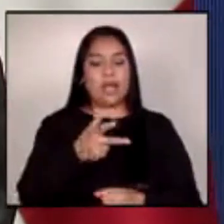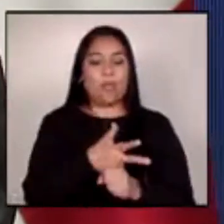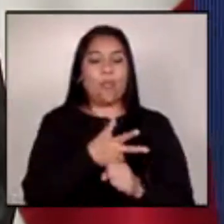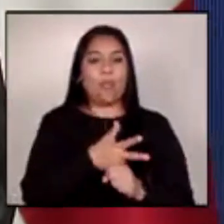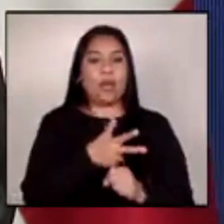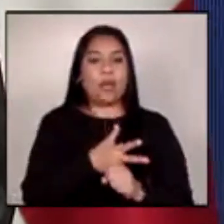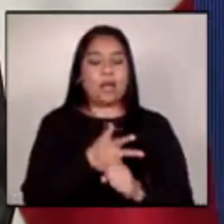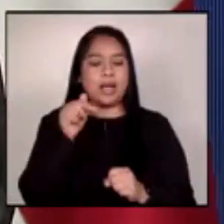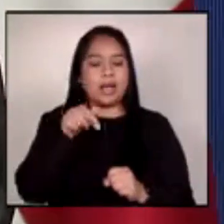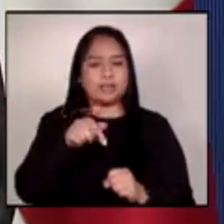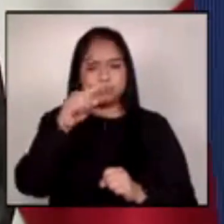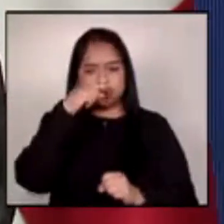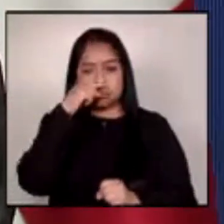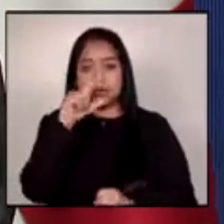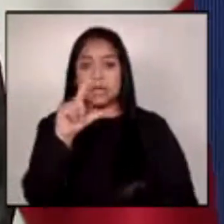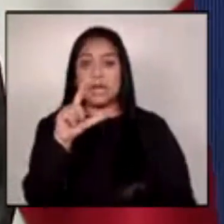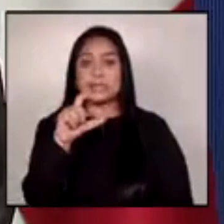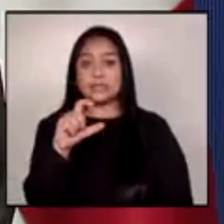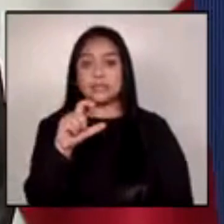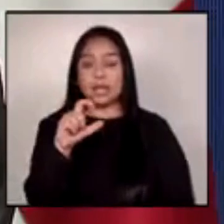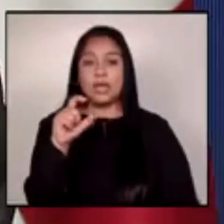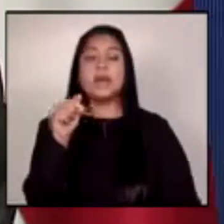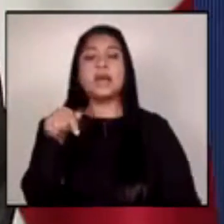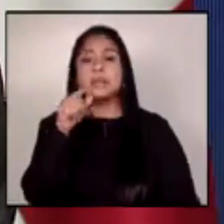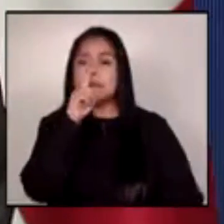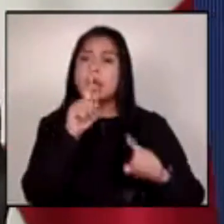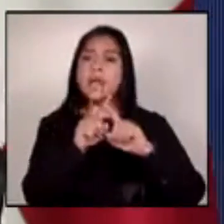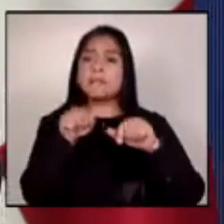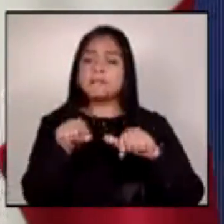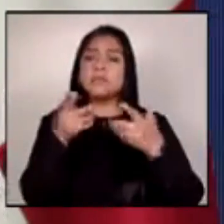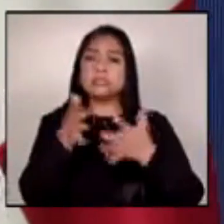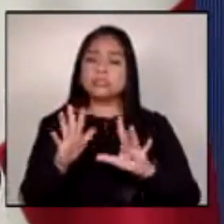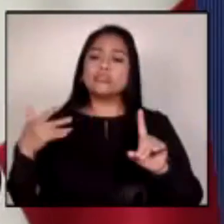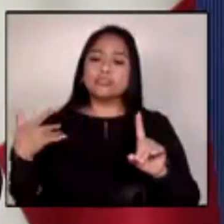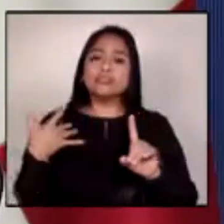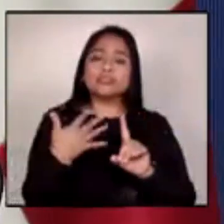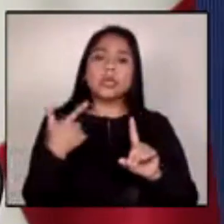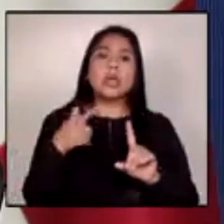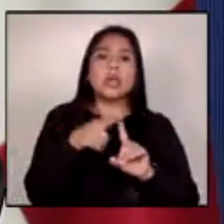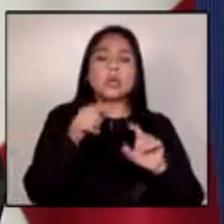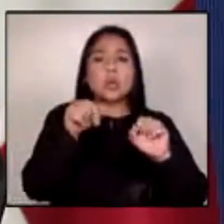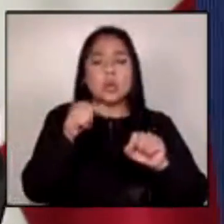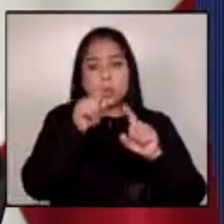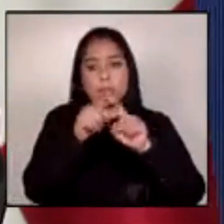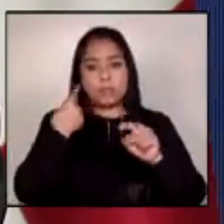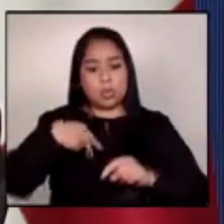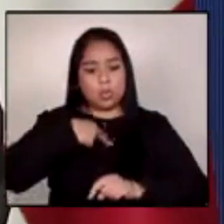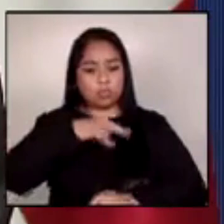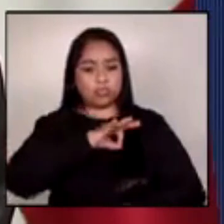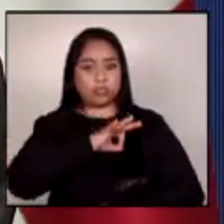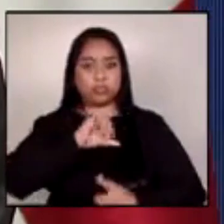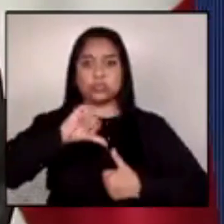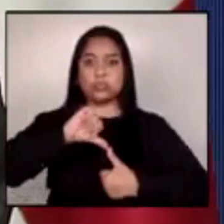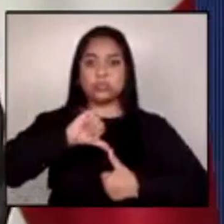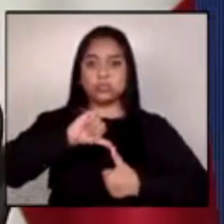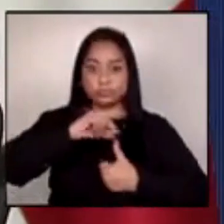a este Tratado de Libre Comercio y que se haya logrado este alcance con nuestro socio centroamericano.